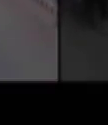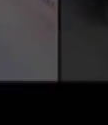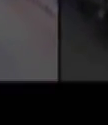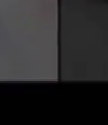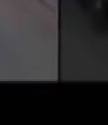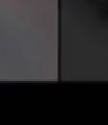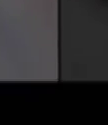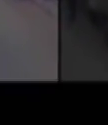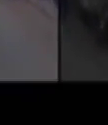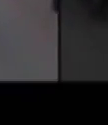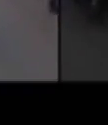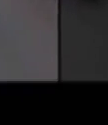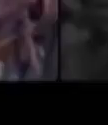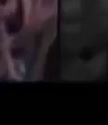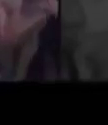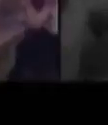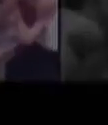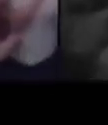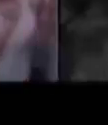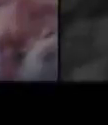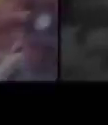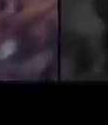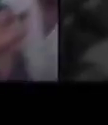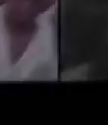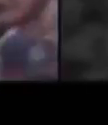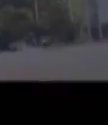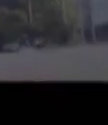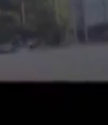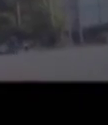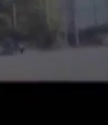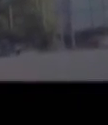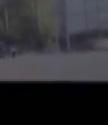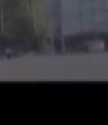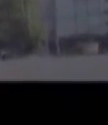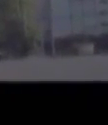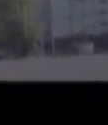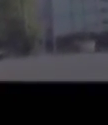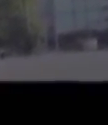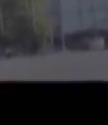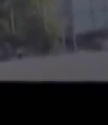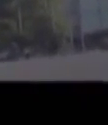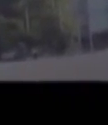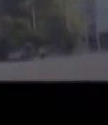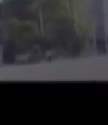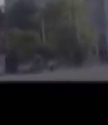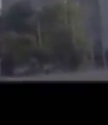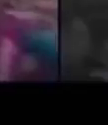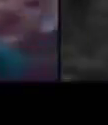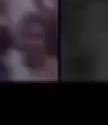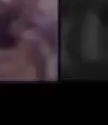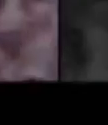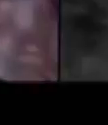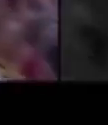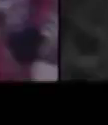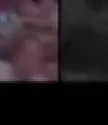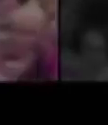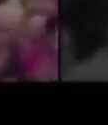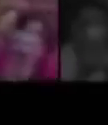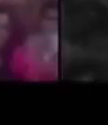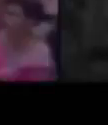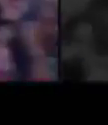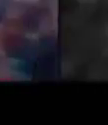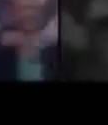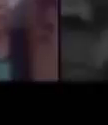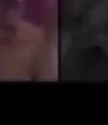aquella realidad, con poco material pero con mucha dignidad. Mi respeto para aquellos 5 hermanos, mi respeto